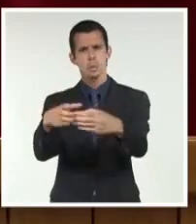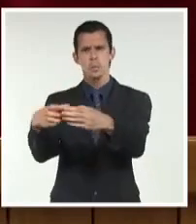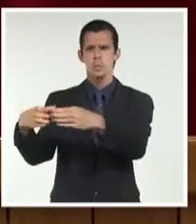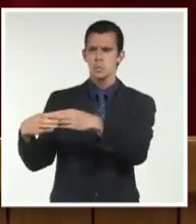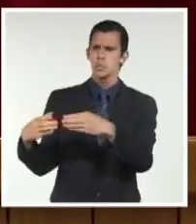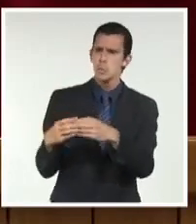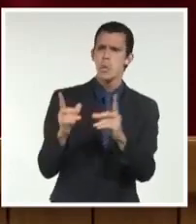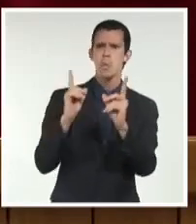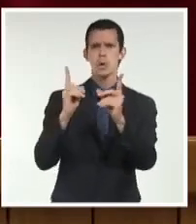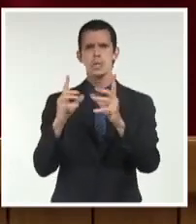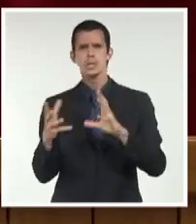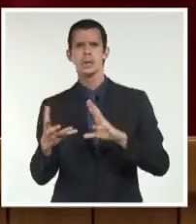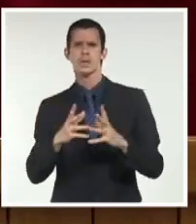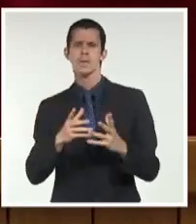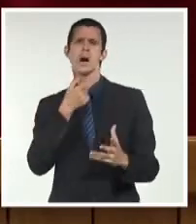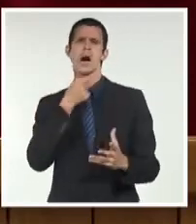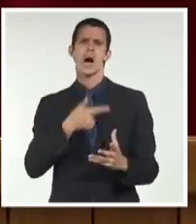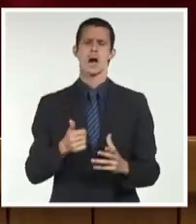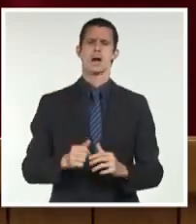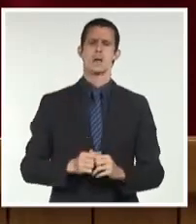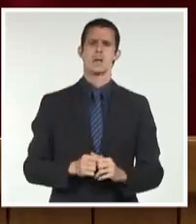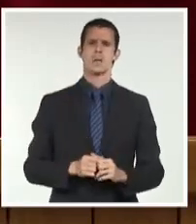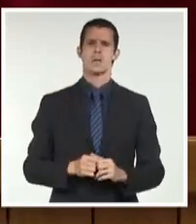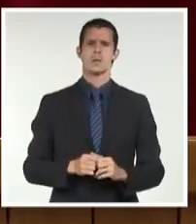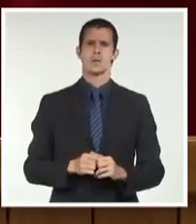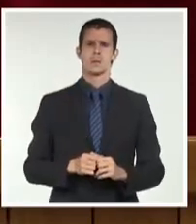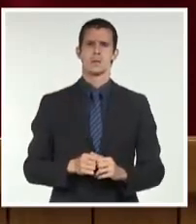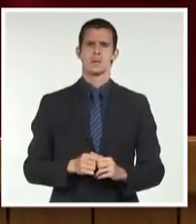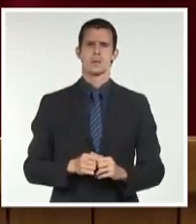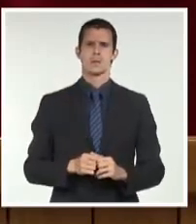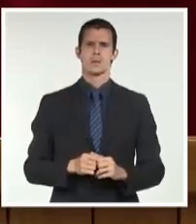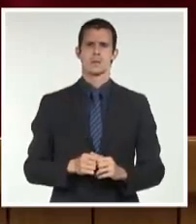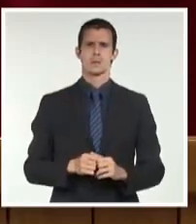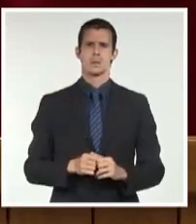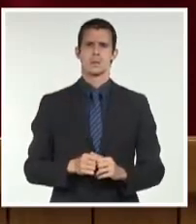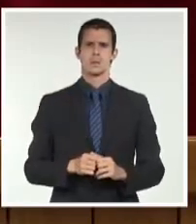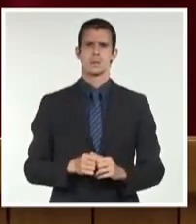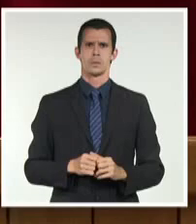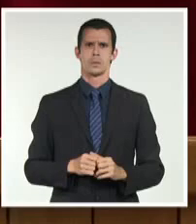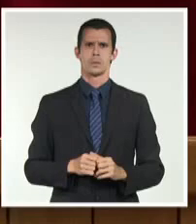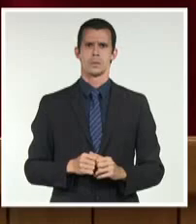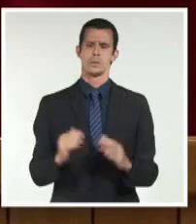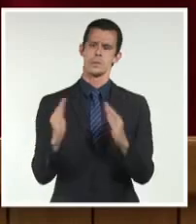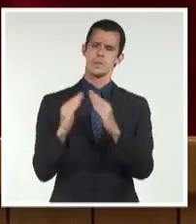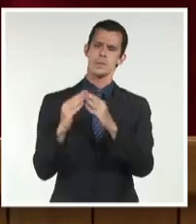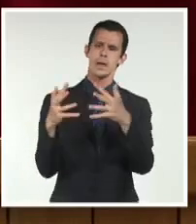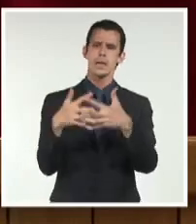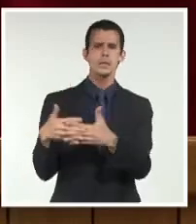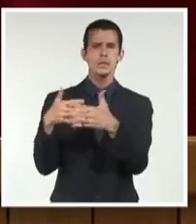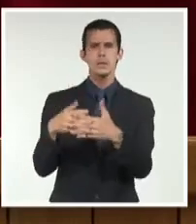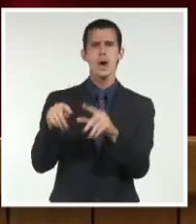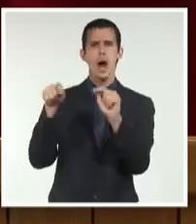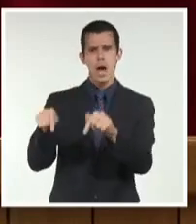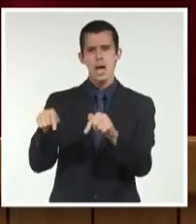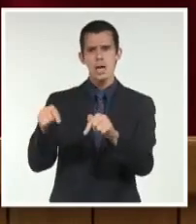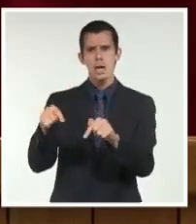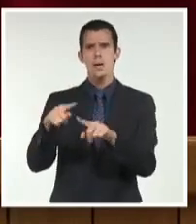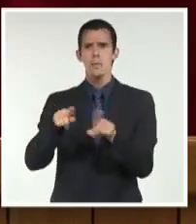Incluimos entre ellos a los estadounidenses o residentes en los Estados Unidos que son de origen